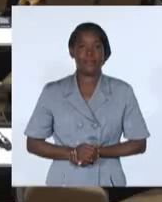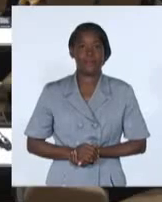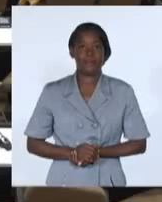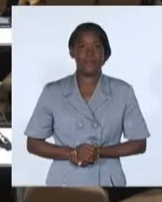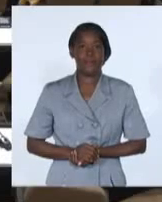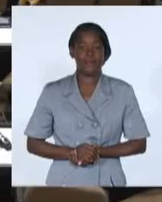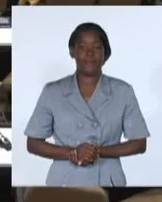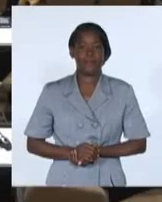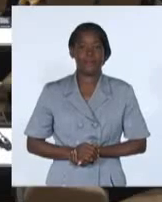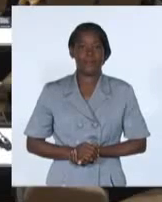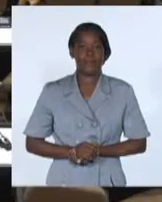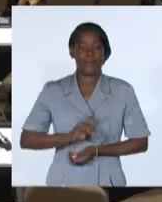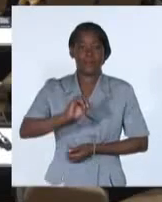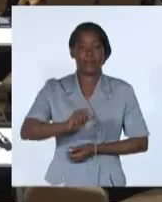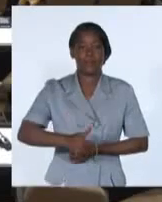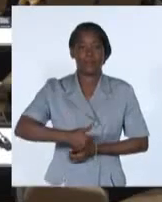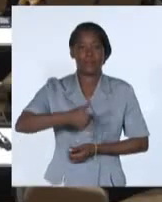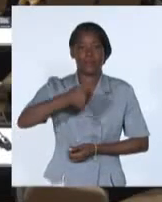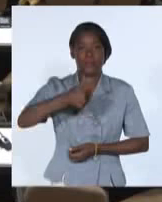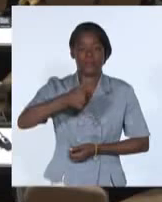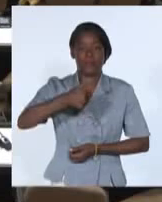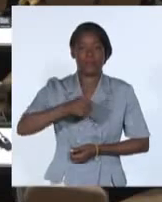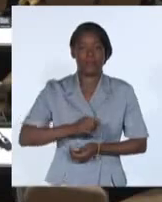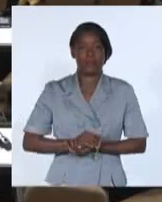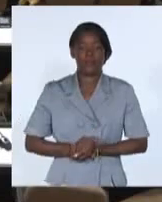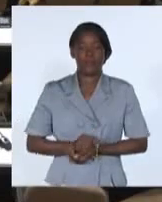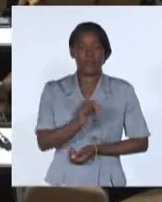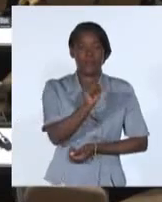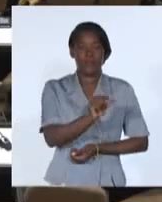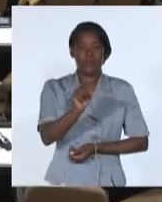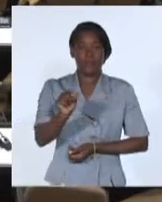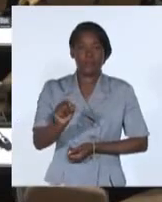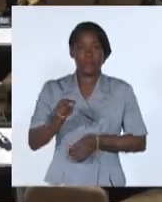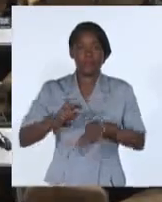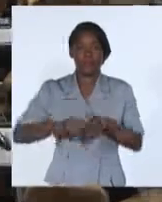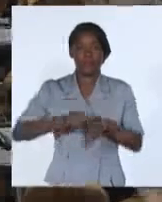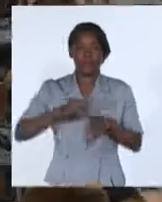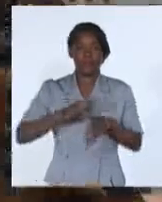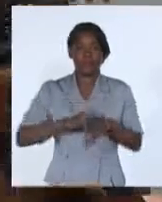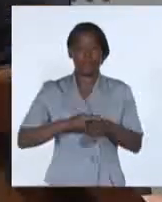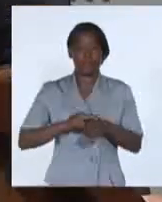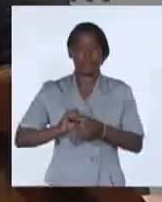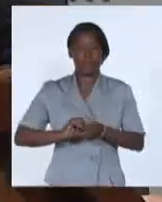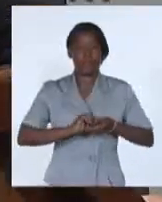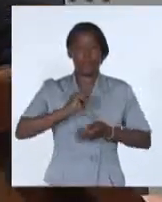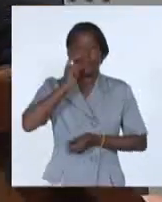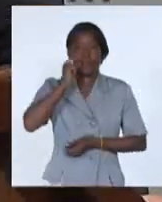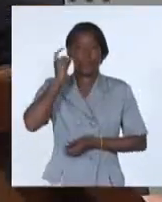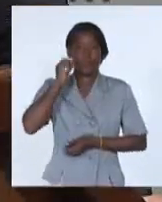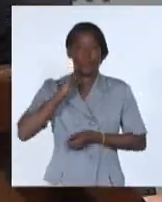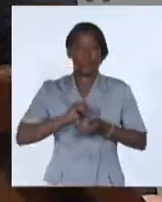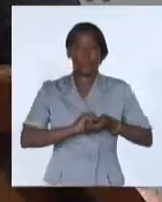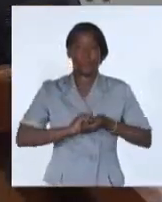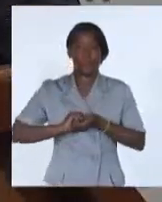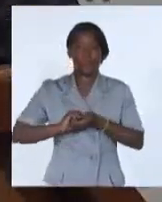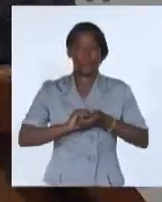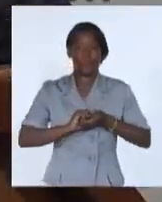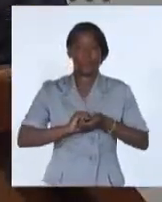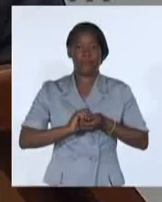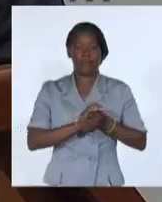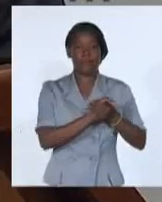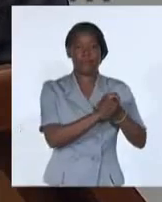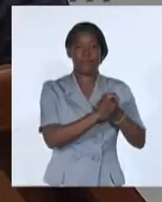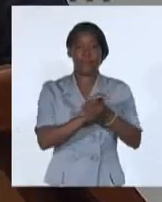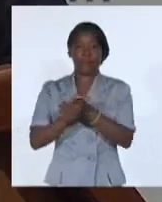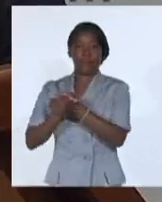Excelentísimo señor presidente, excelencias, señoras y señores, amigas y amigos todos.